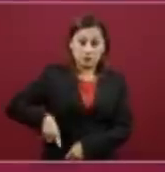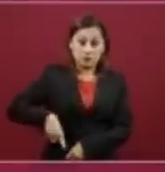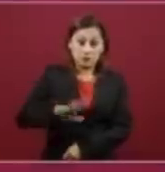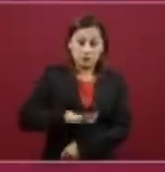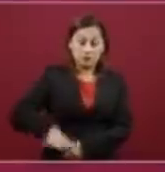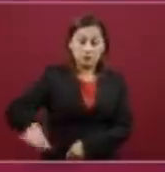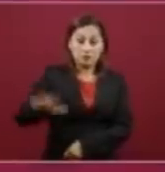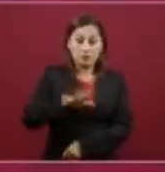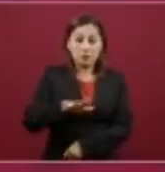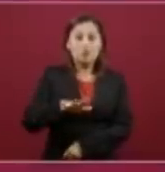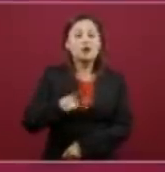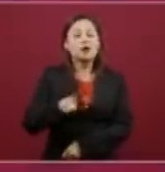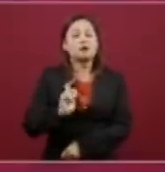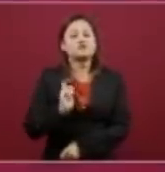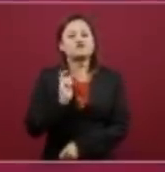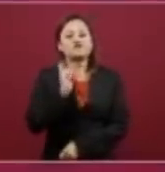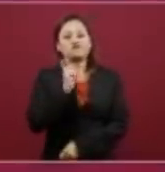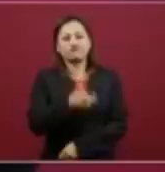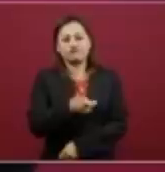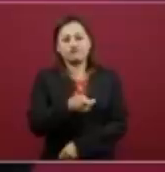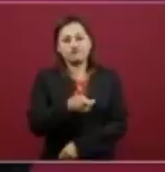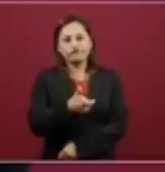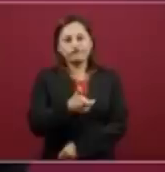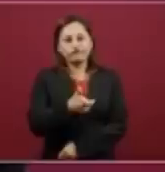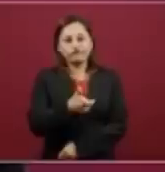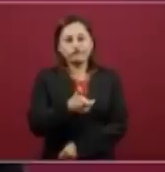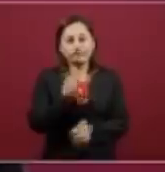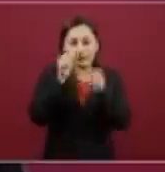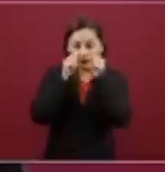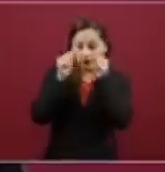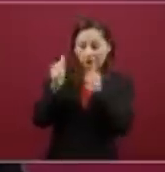para dar atención médica.